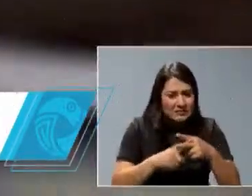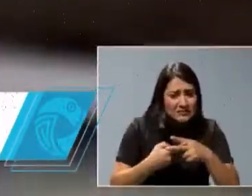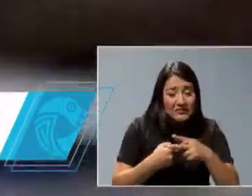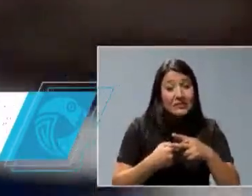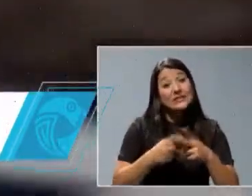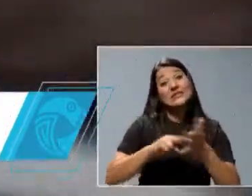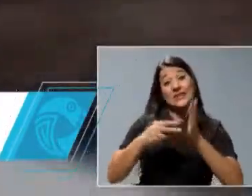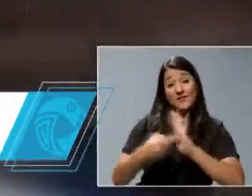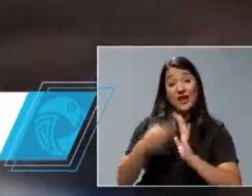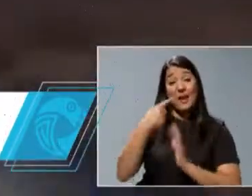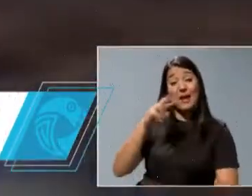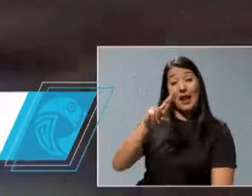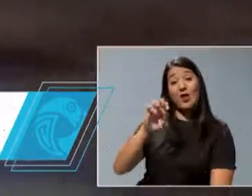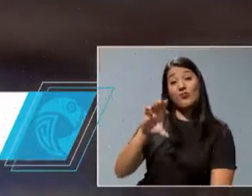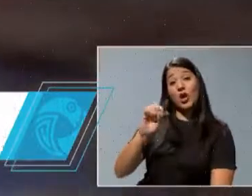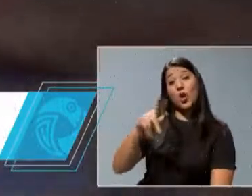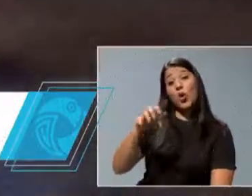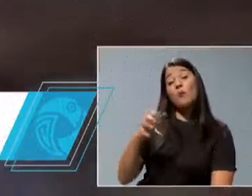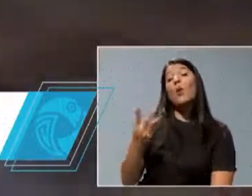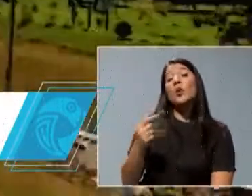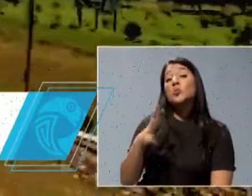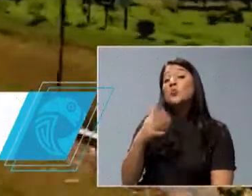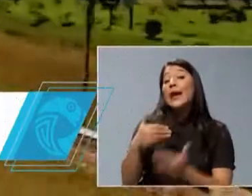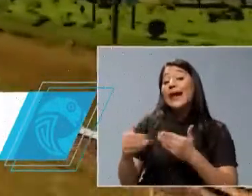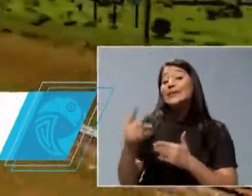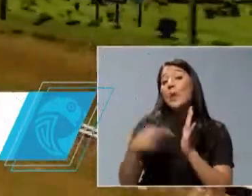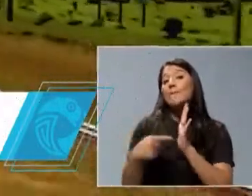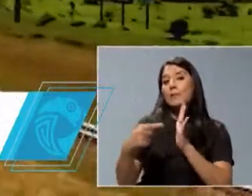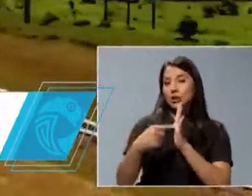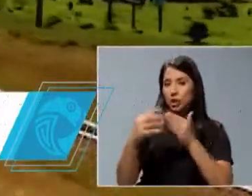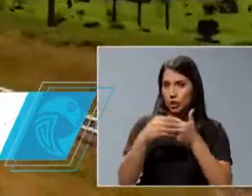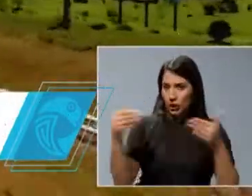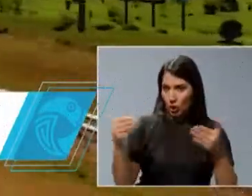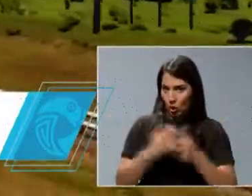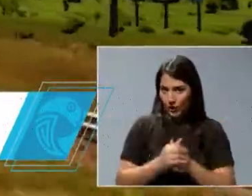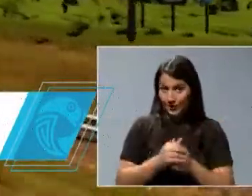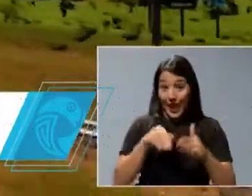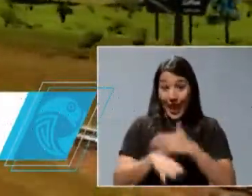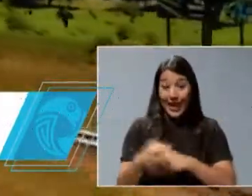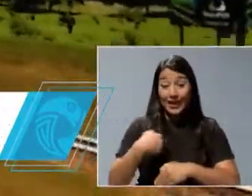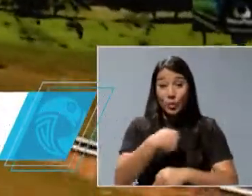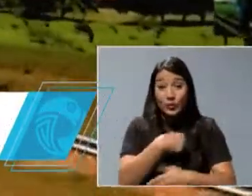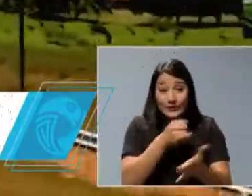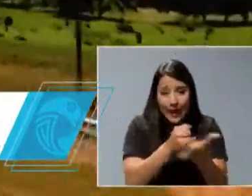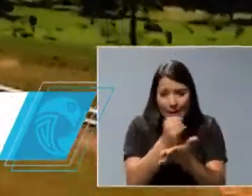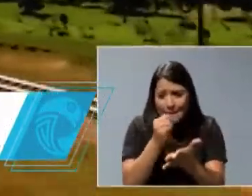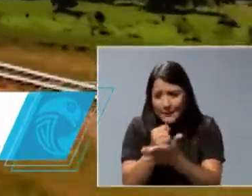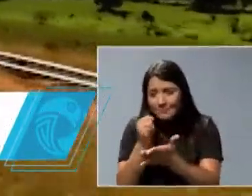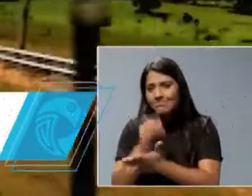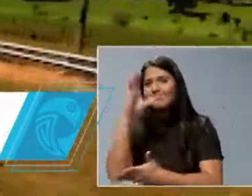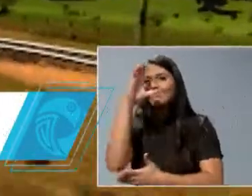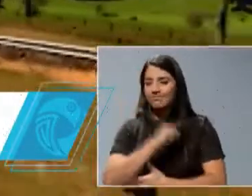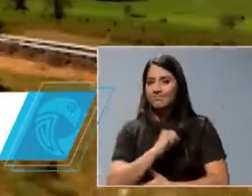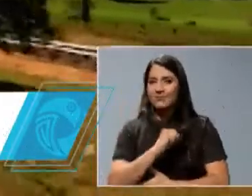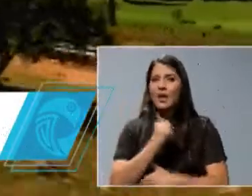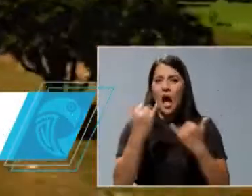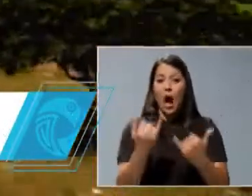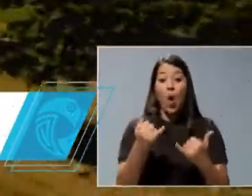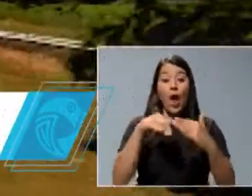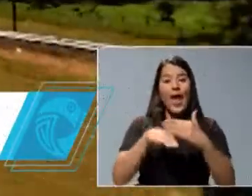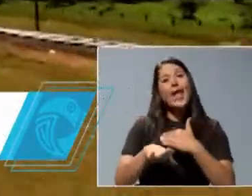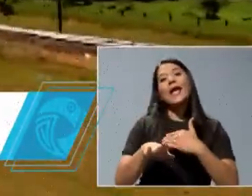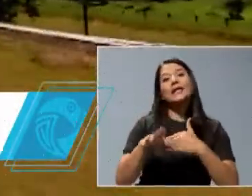la refinadora casi $1 millón. Durante nuestra investigación logramos determinar que existe un breve tramo en la zona